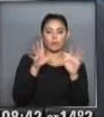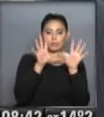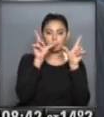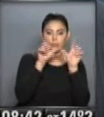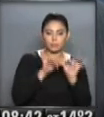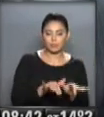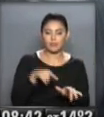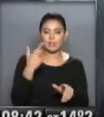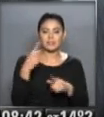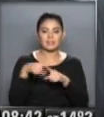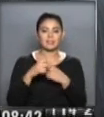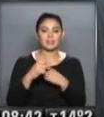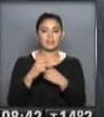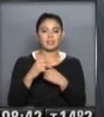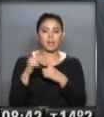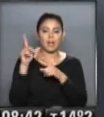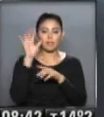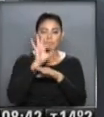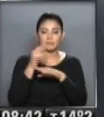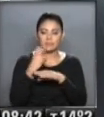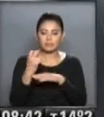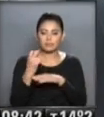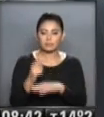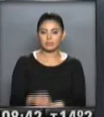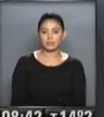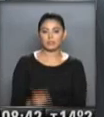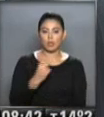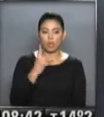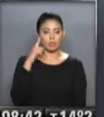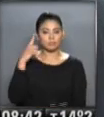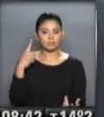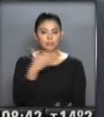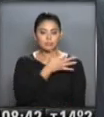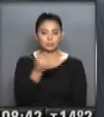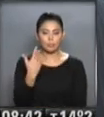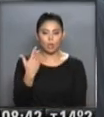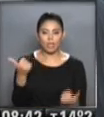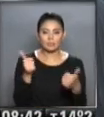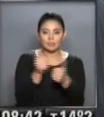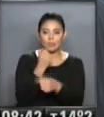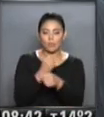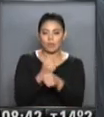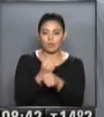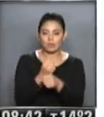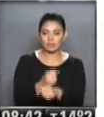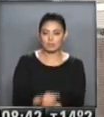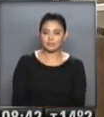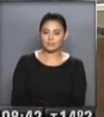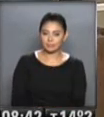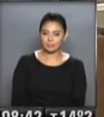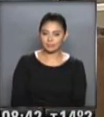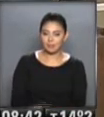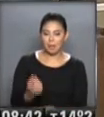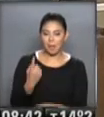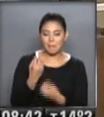es técnica en electrónica. Entonces coincidía como para poder trabajar específicamente en este proyecto. Al